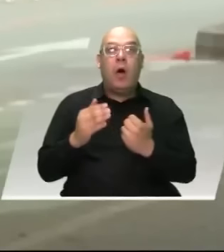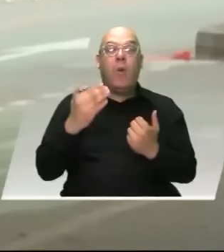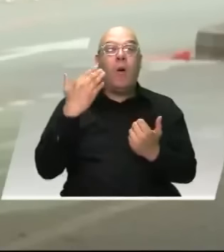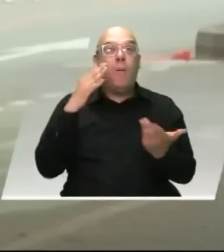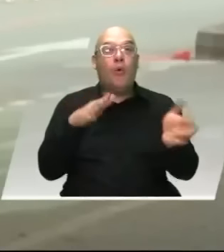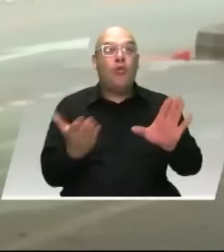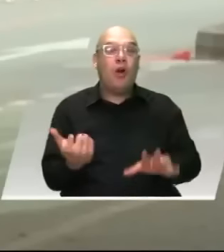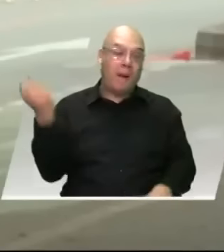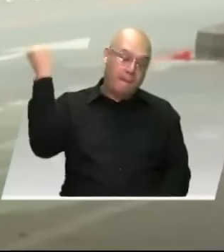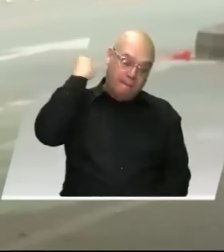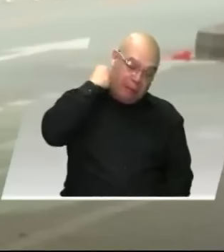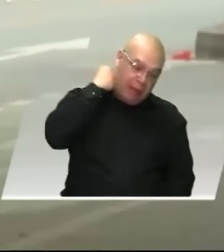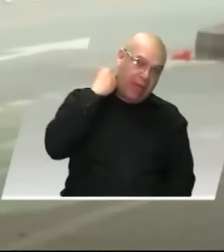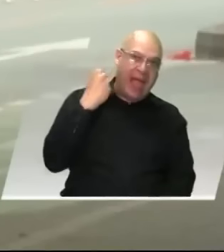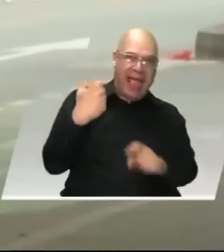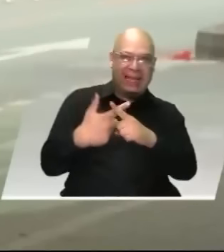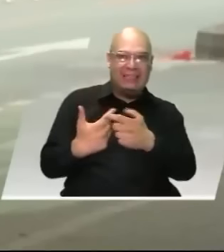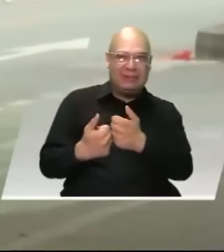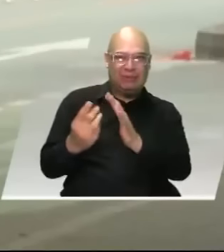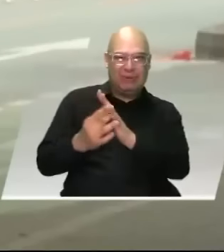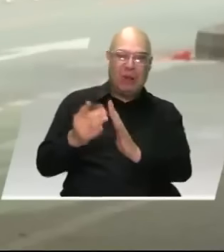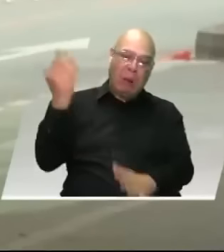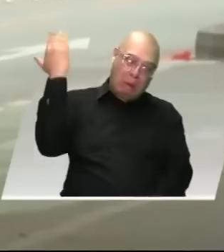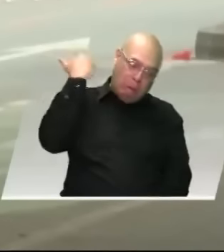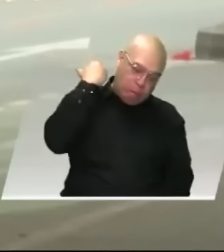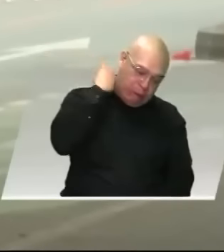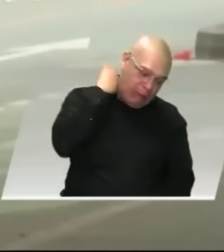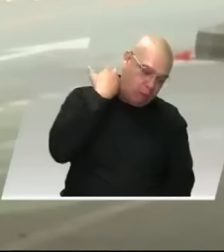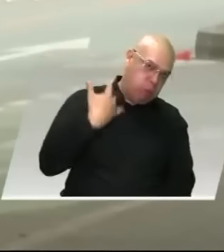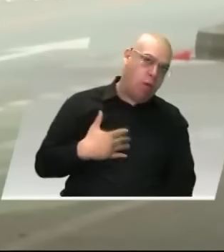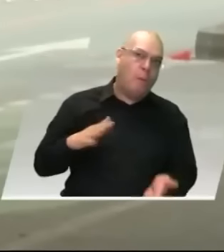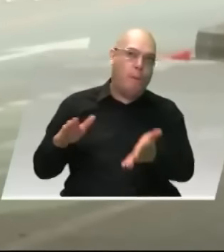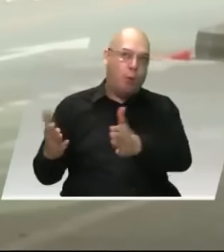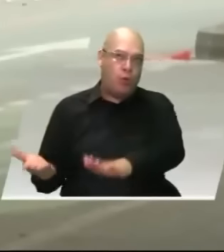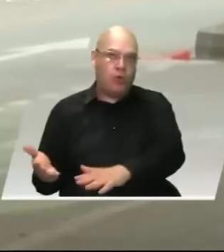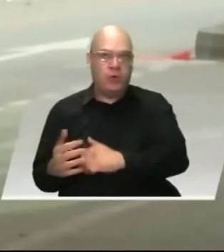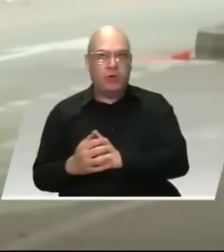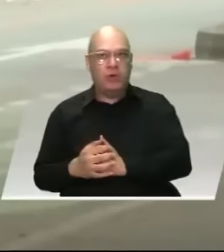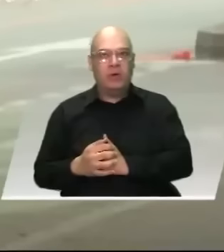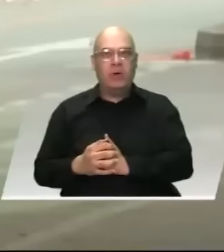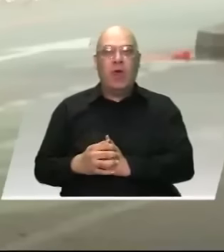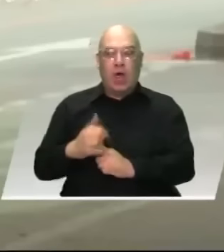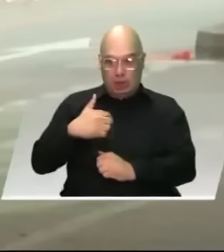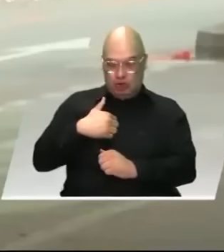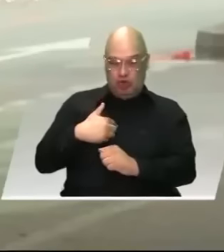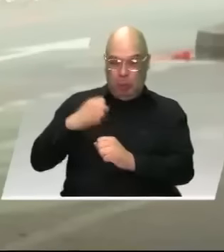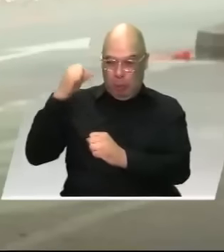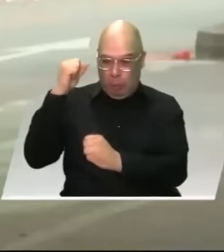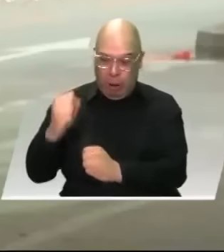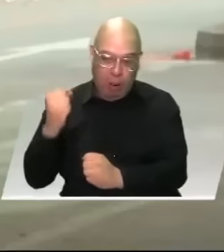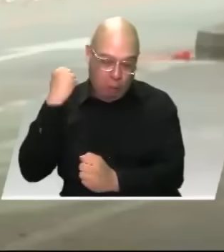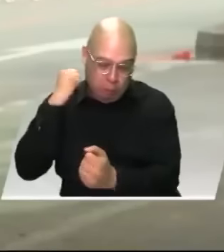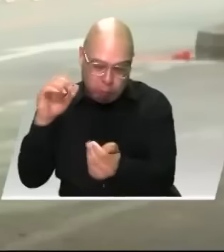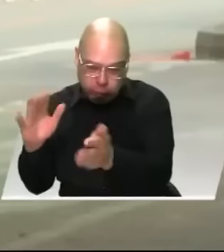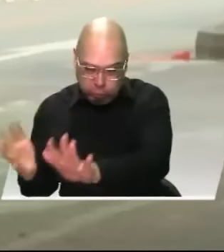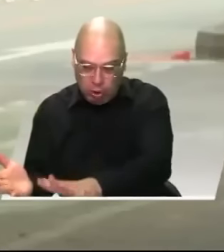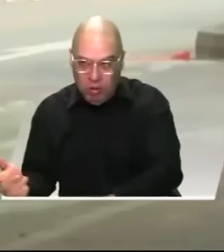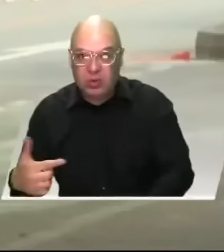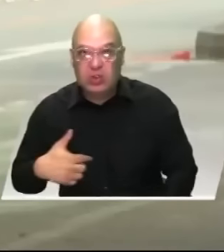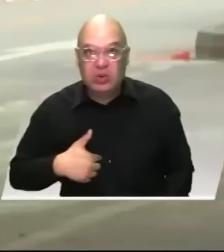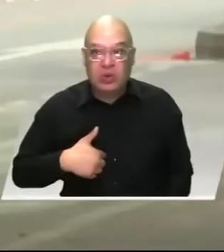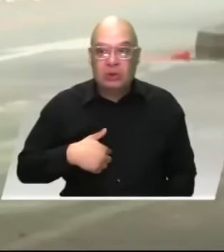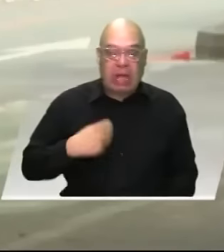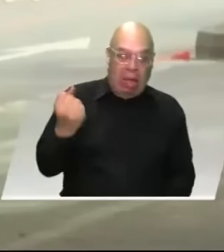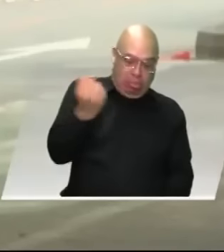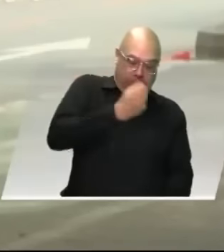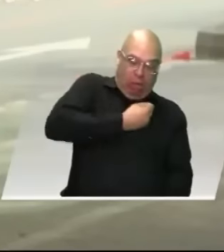por su expareja sentimental. Según las autoridades, esta persona, el presunto o más bien el señalado agresor, al parecer se intentó quitar